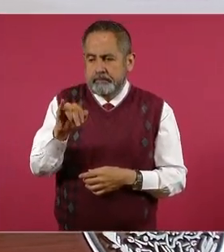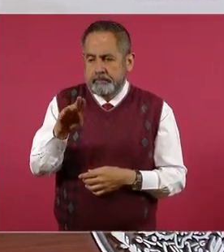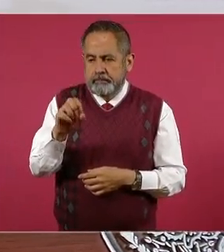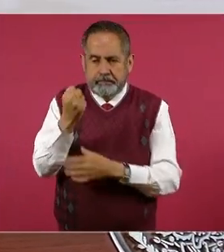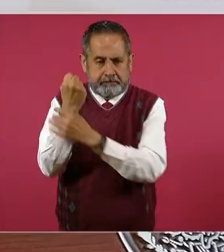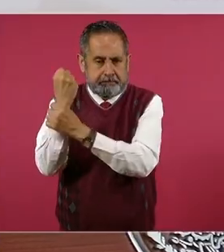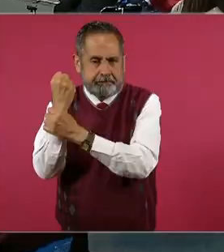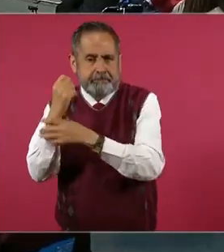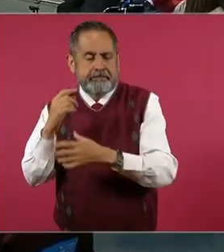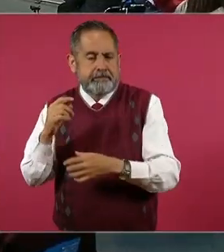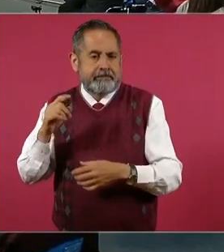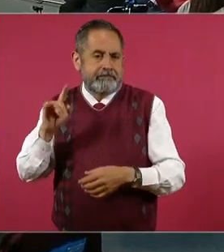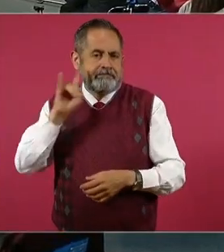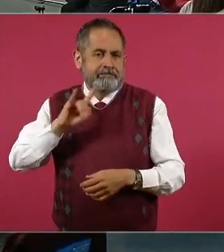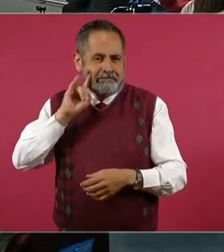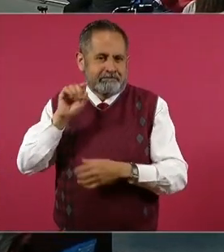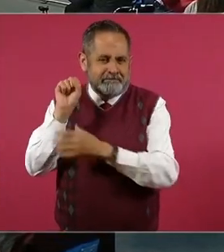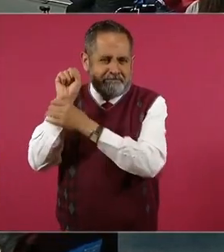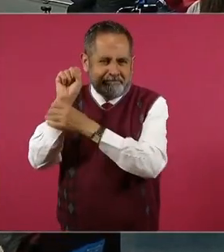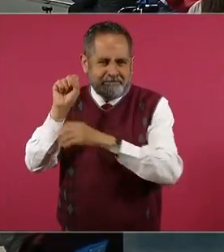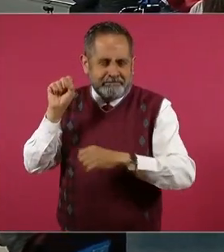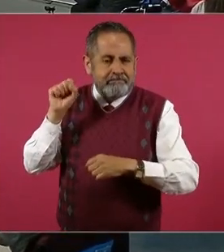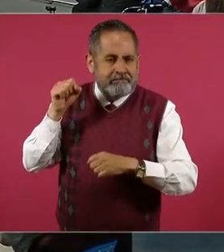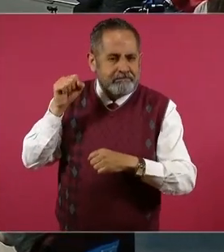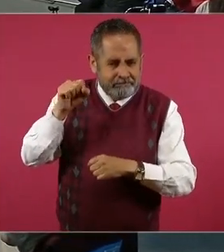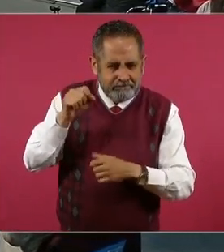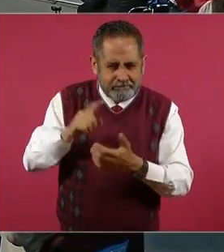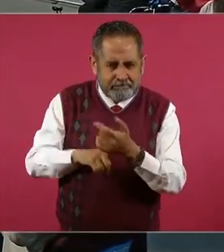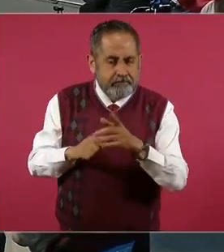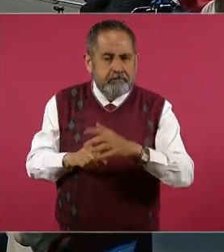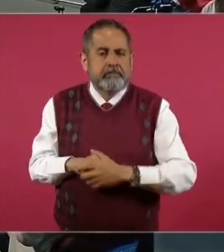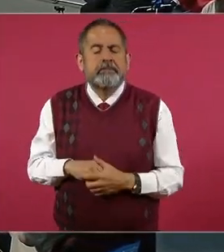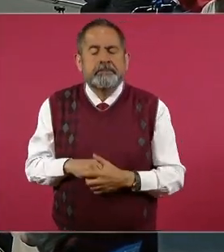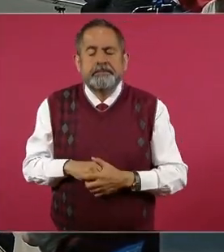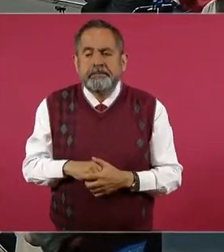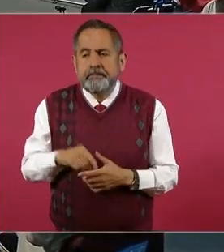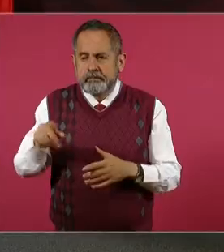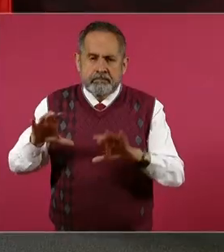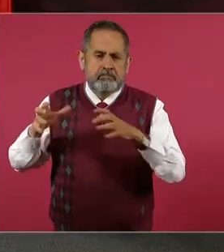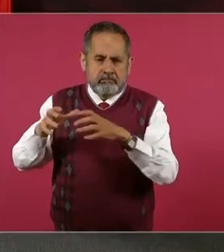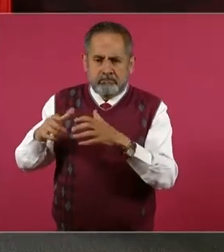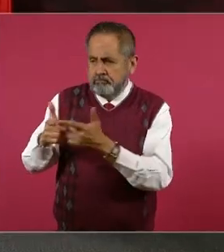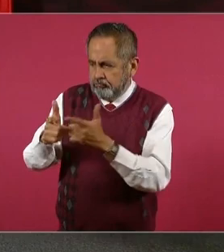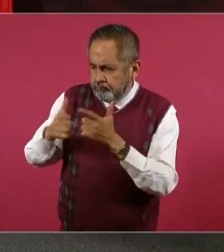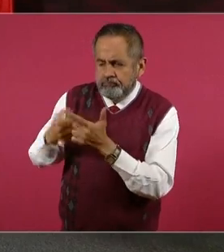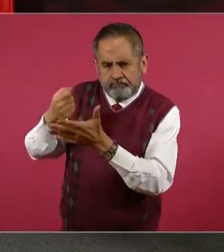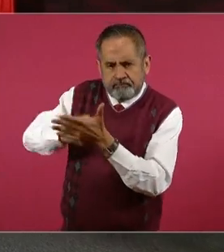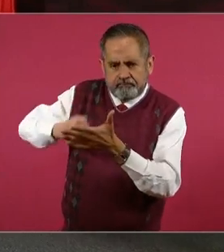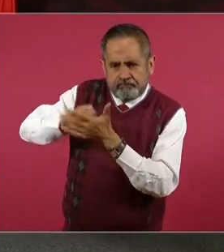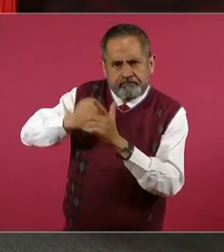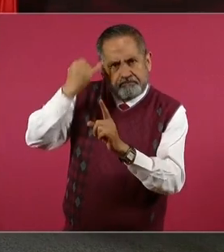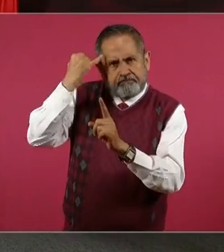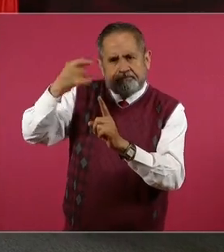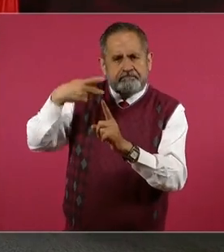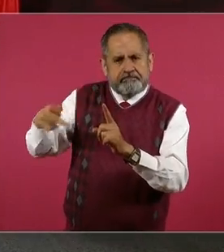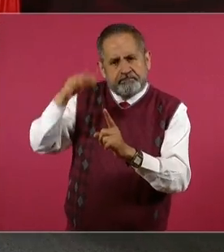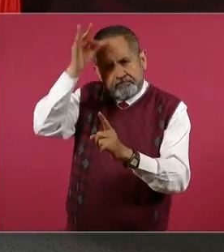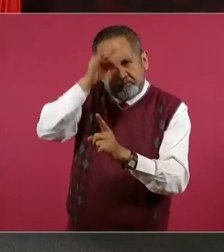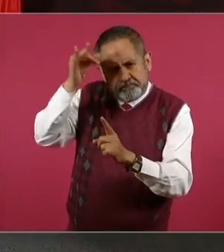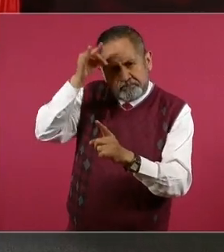¿sí?, y no deja de ser una corriente de